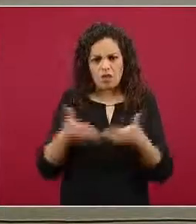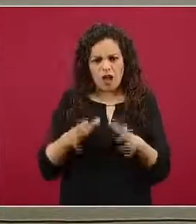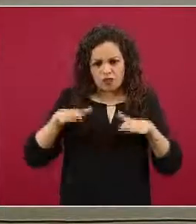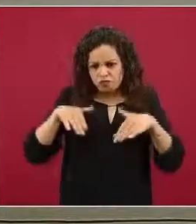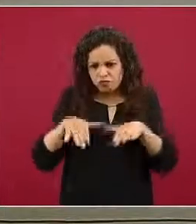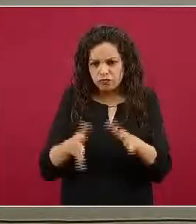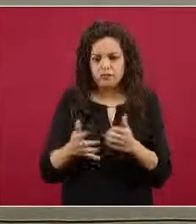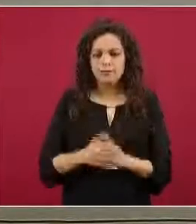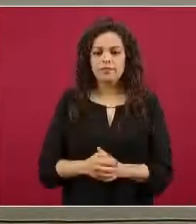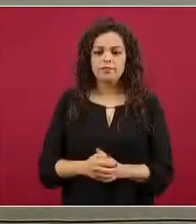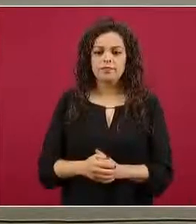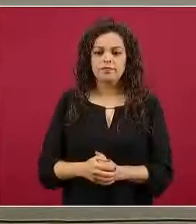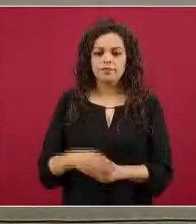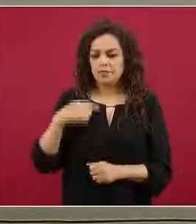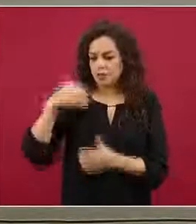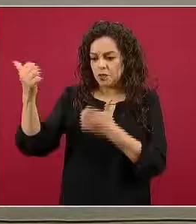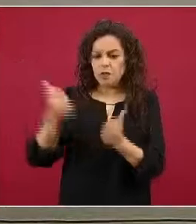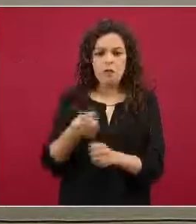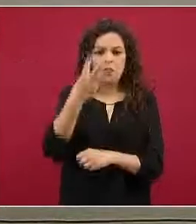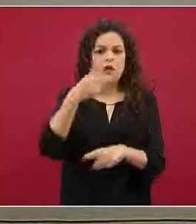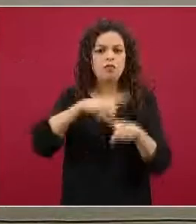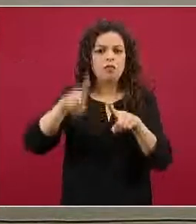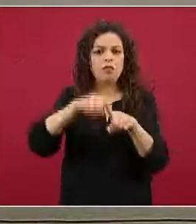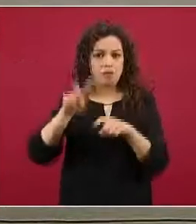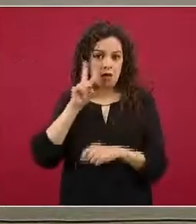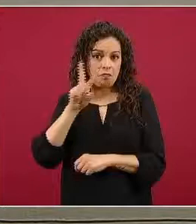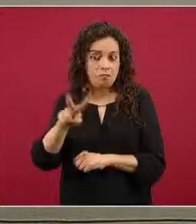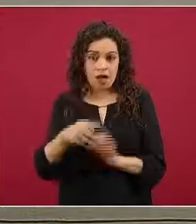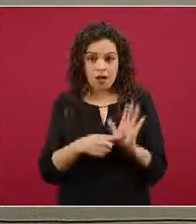cubrebocas. Aquí yo traigo 3 diferentes